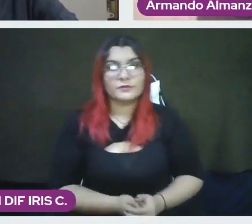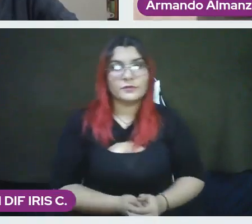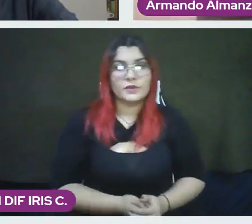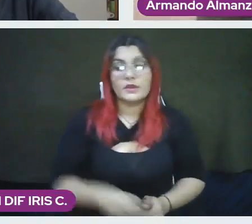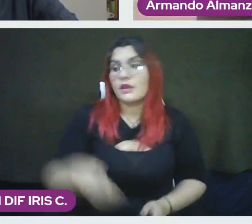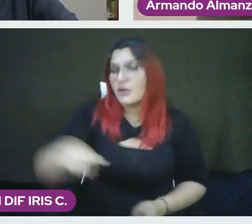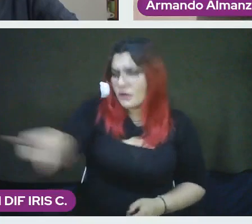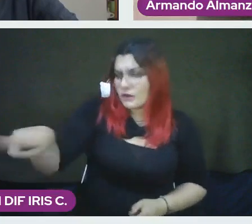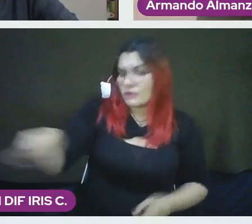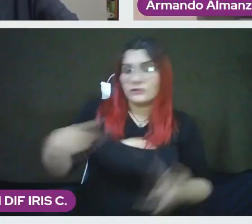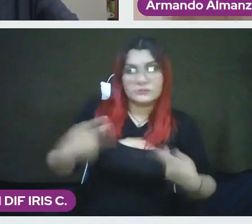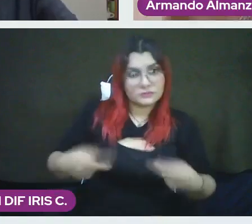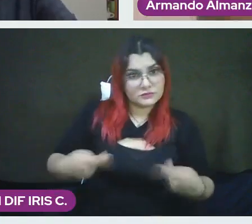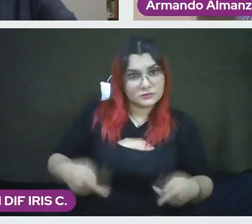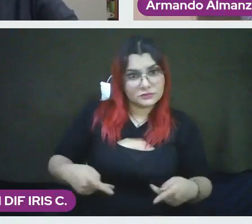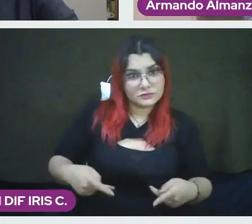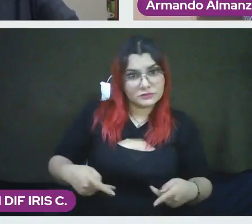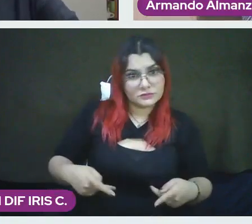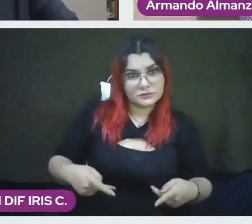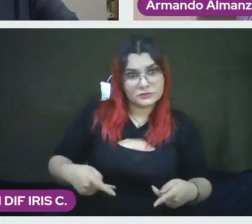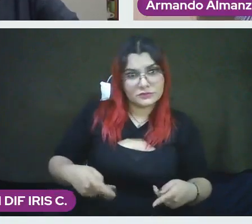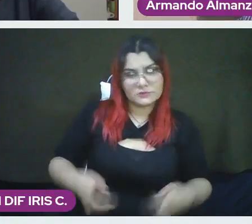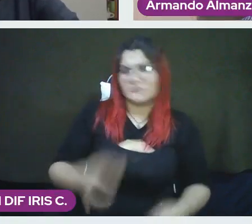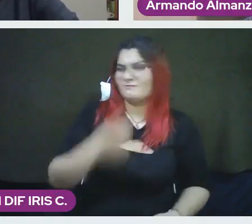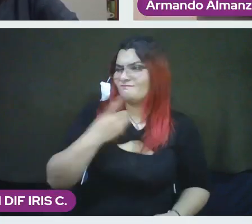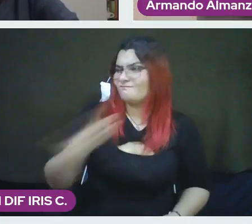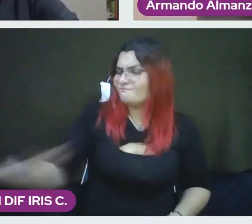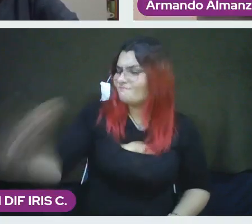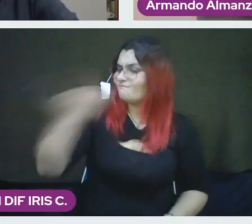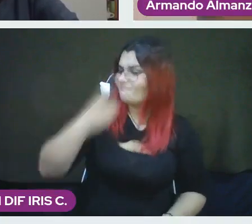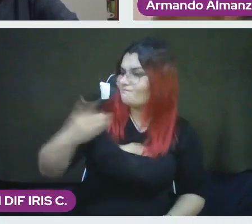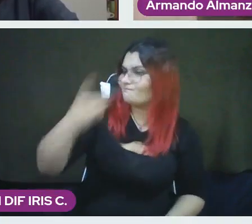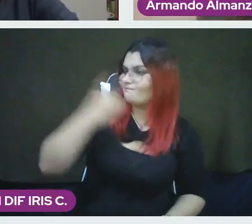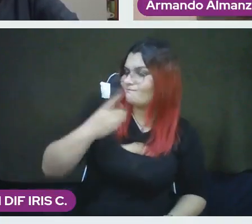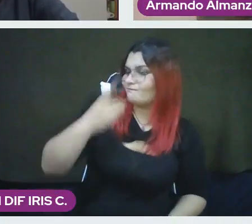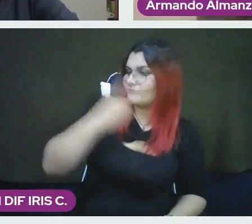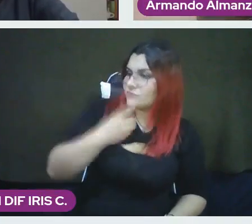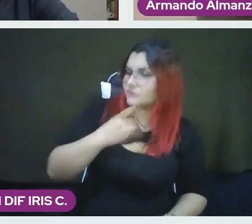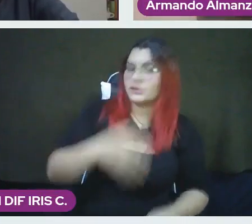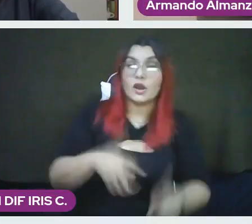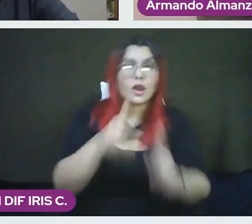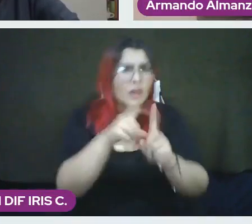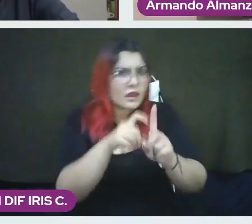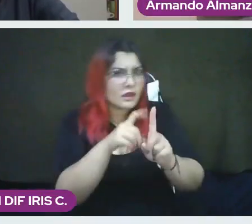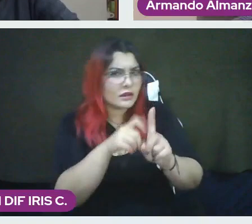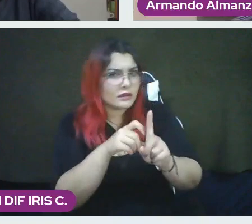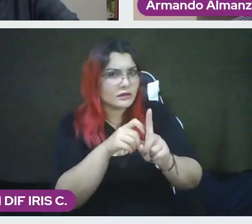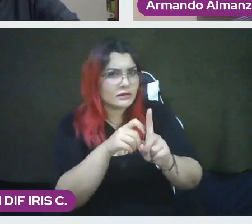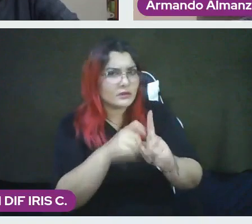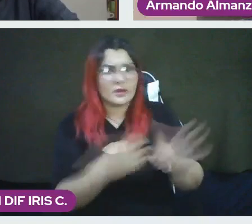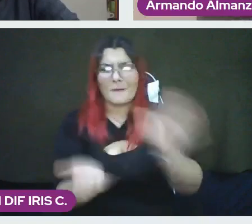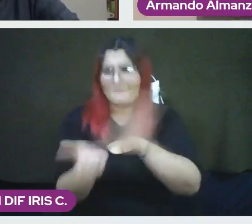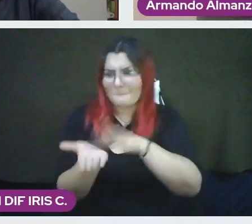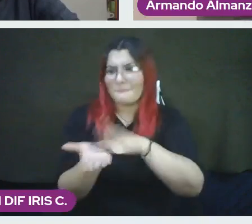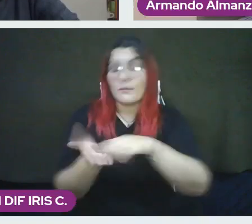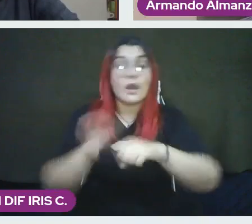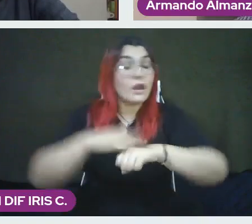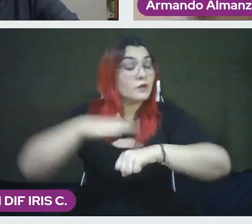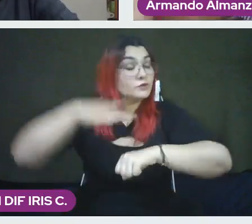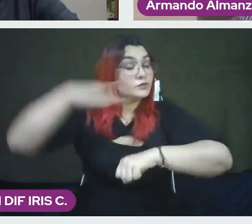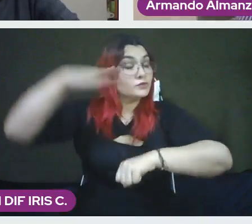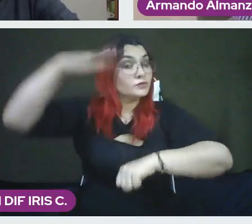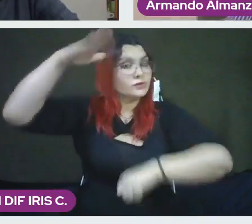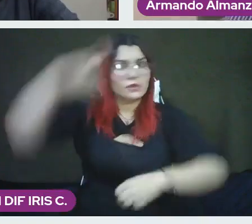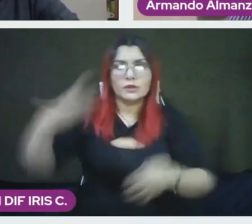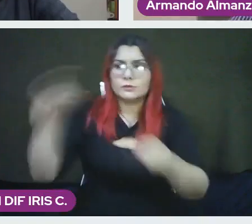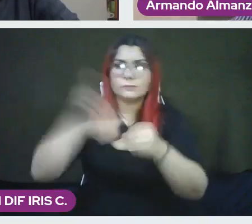que nosotros podemos dar, o nosotros mismos nos podemos exigir más allá de lo que podemos dar. Y entonces esto se vuelve en un compromiso y luego